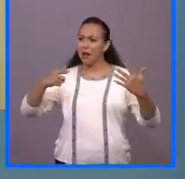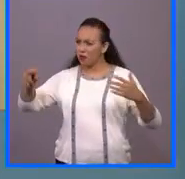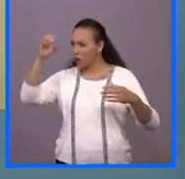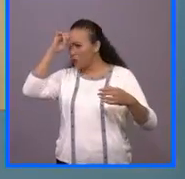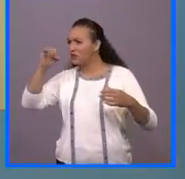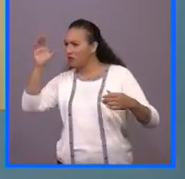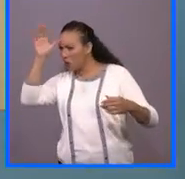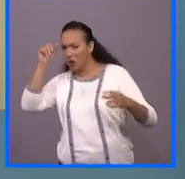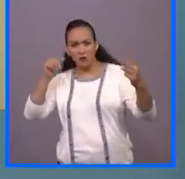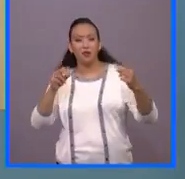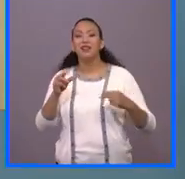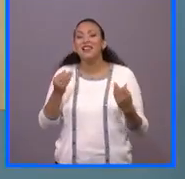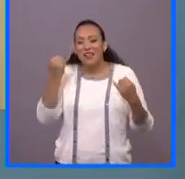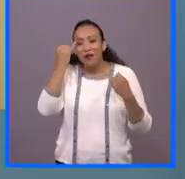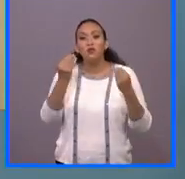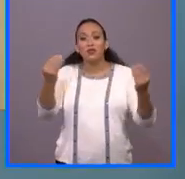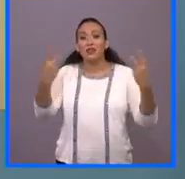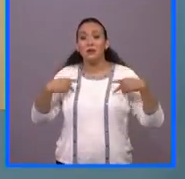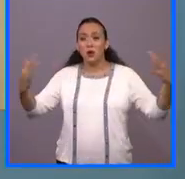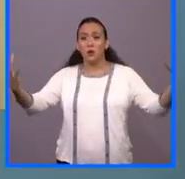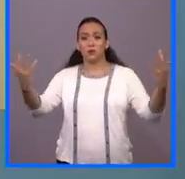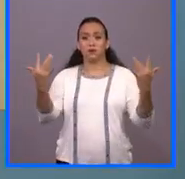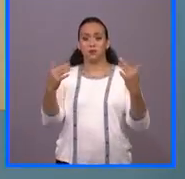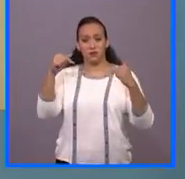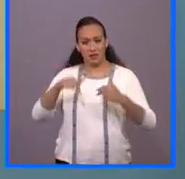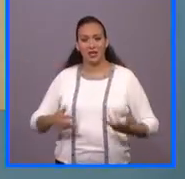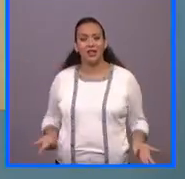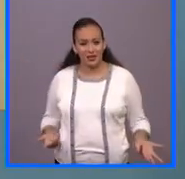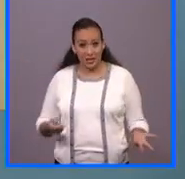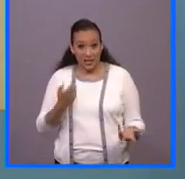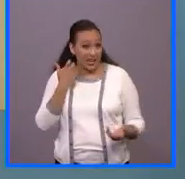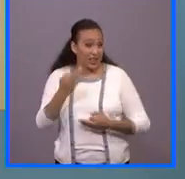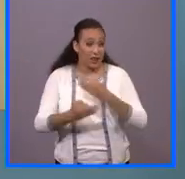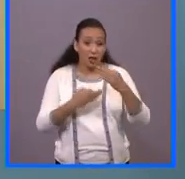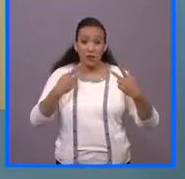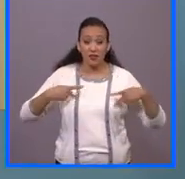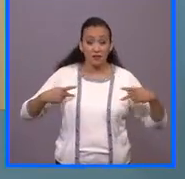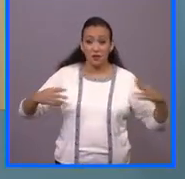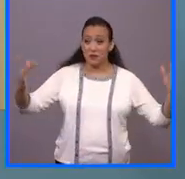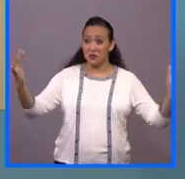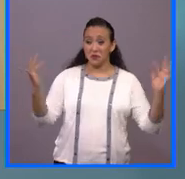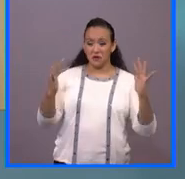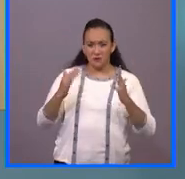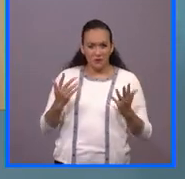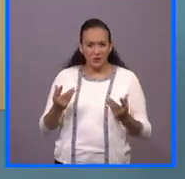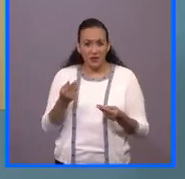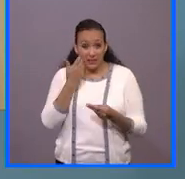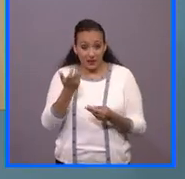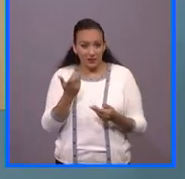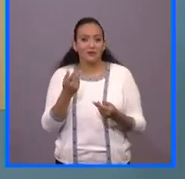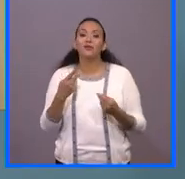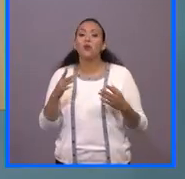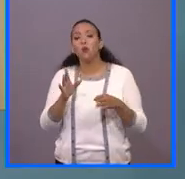cuántos electores hay en México, y que todos pudieran impugnar lo que no impugnan los afectados directos,